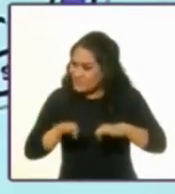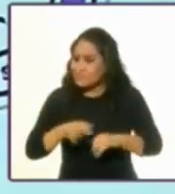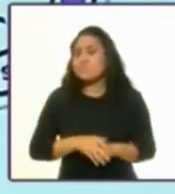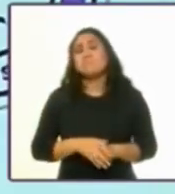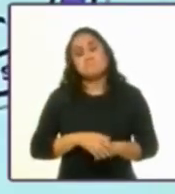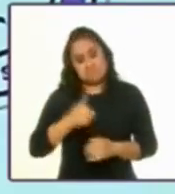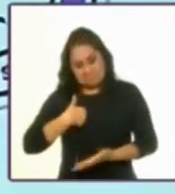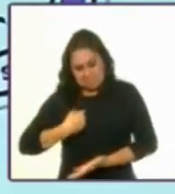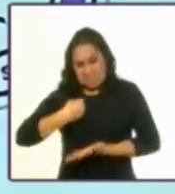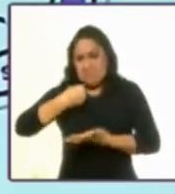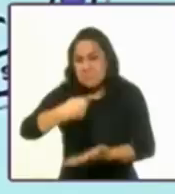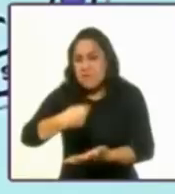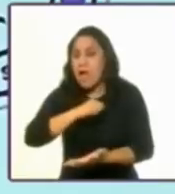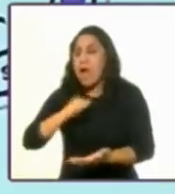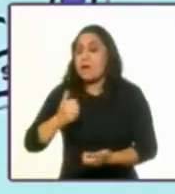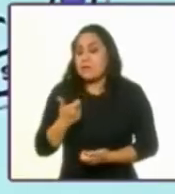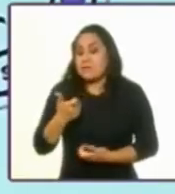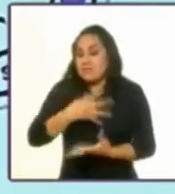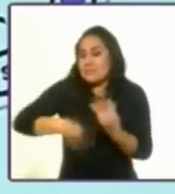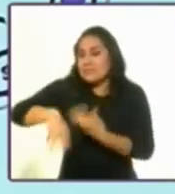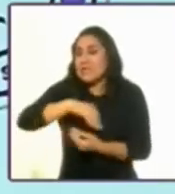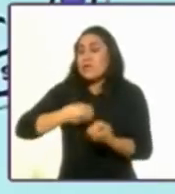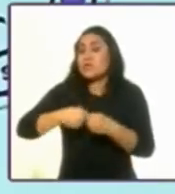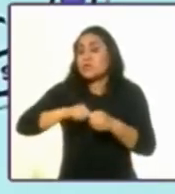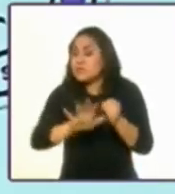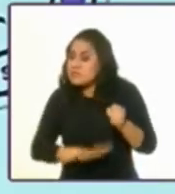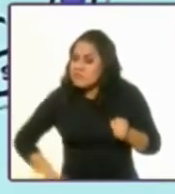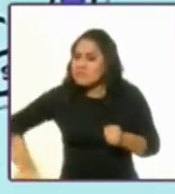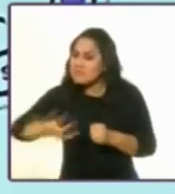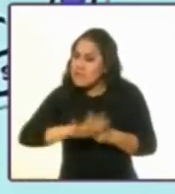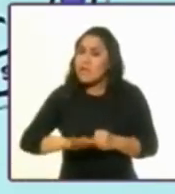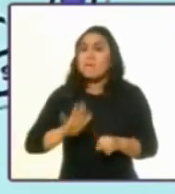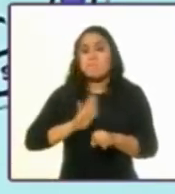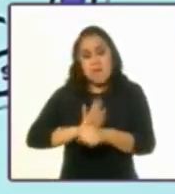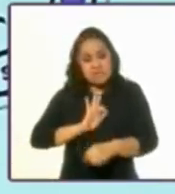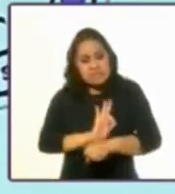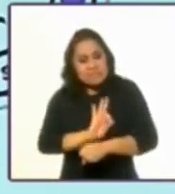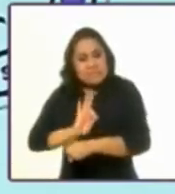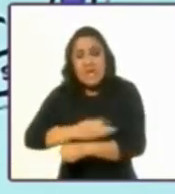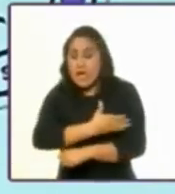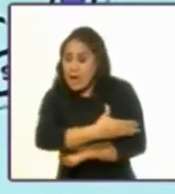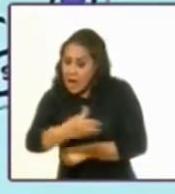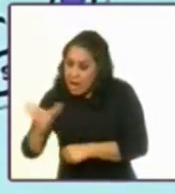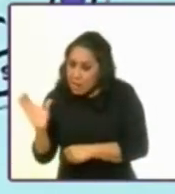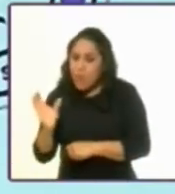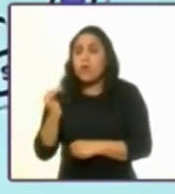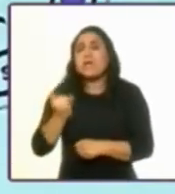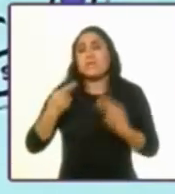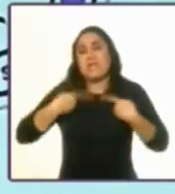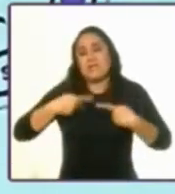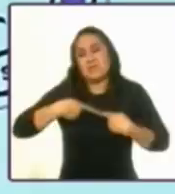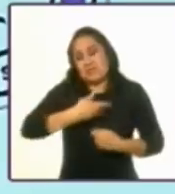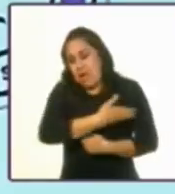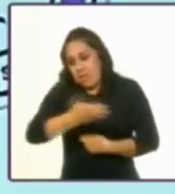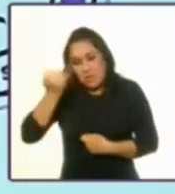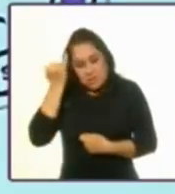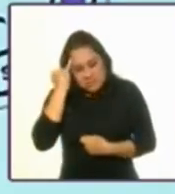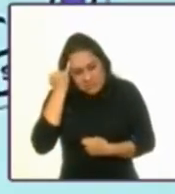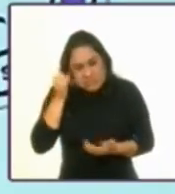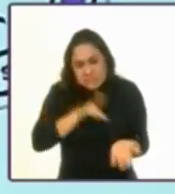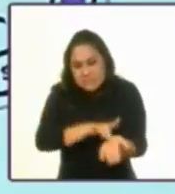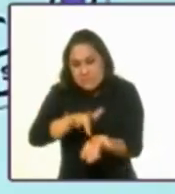en la economía social en recuperar nuestro campo y abrir oportunidades para los campesinos y vamos a invertir